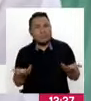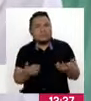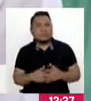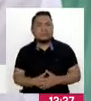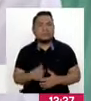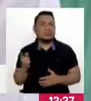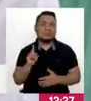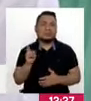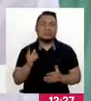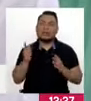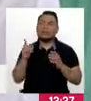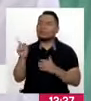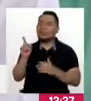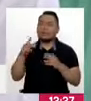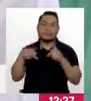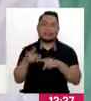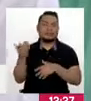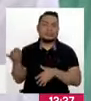no lo han dejado